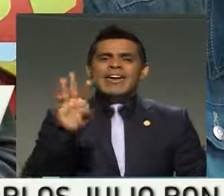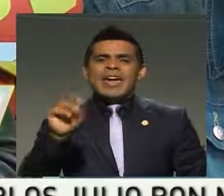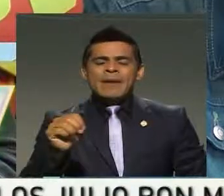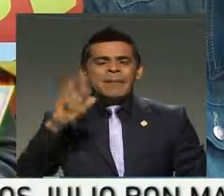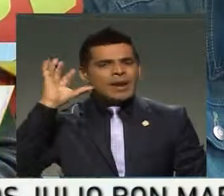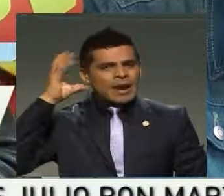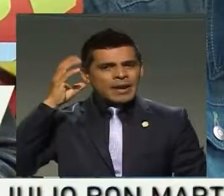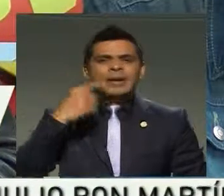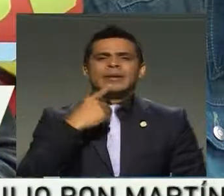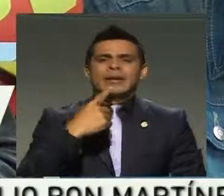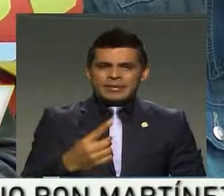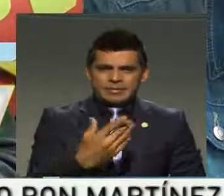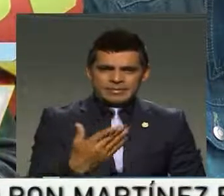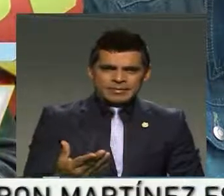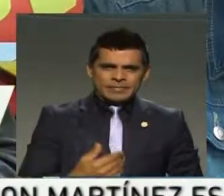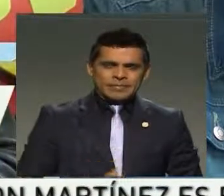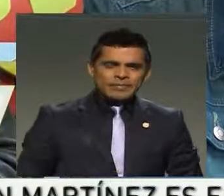se